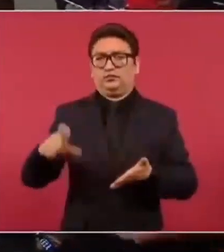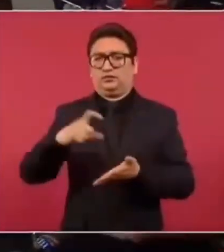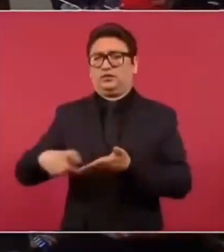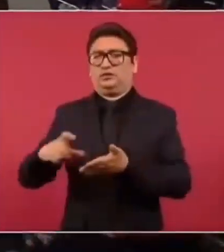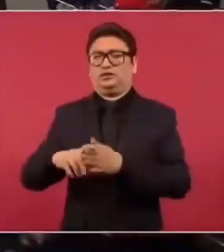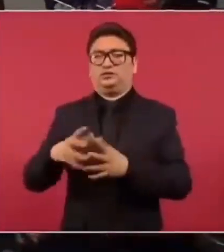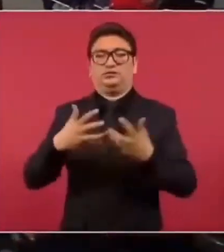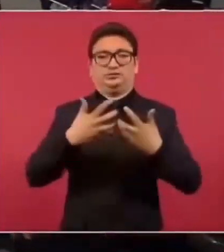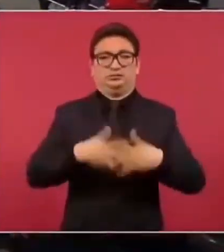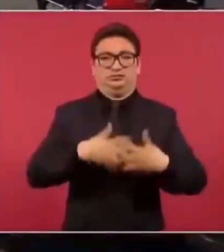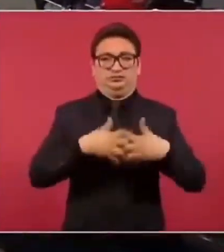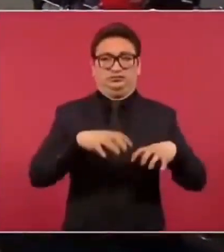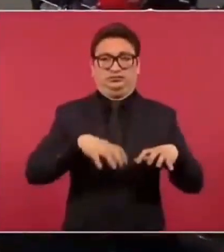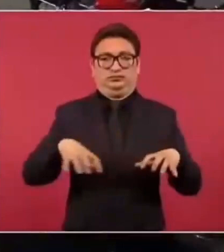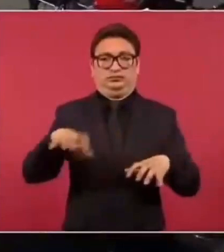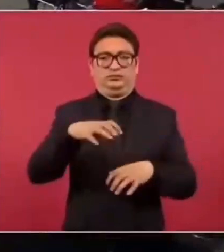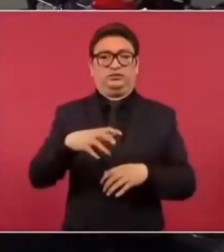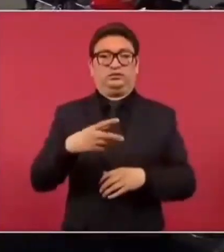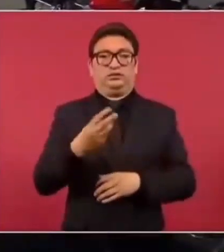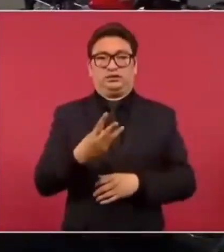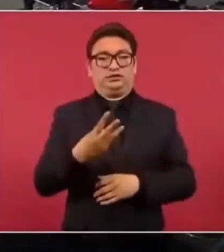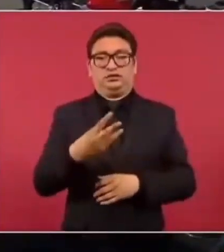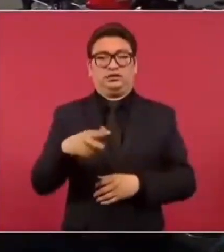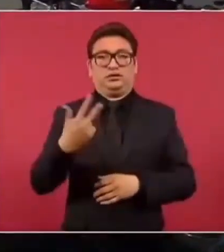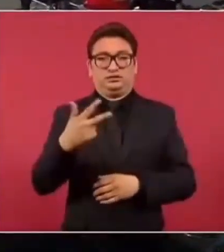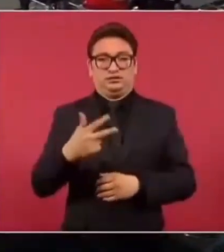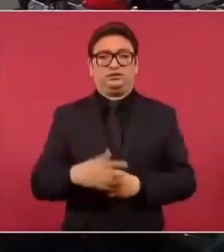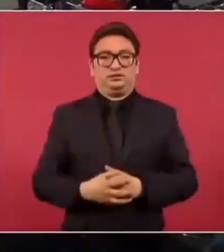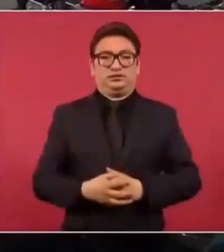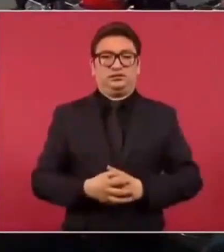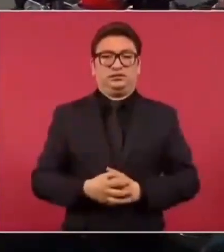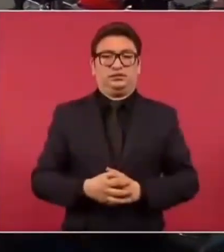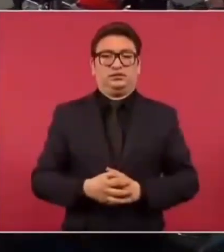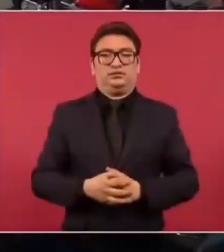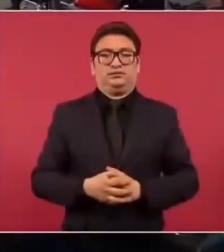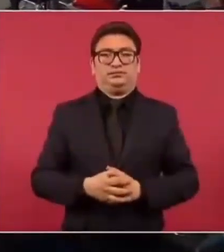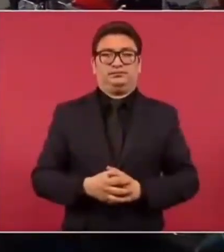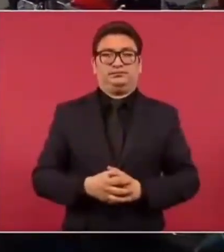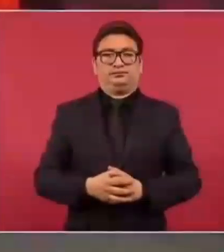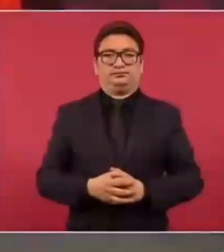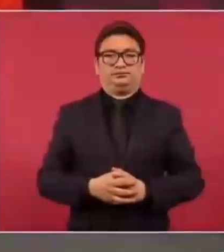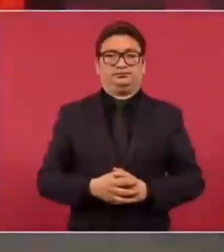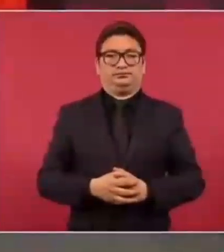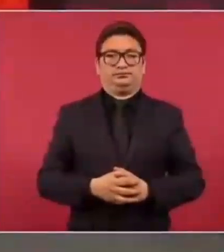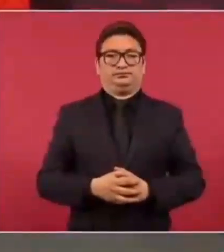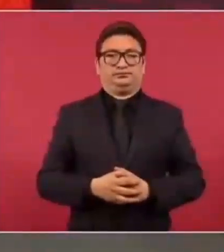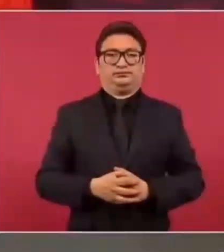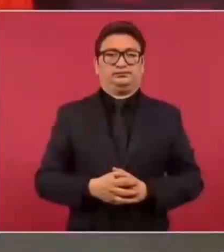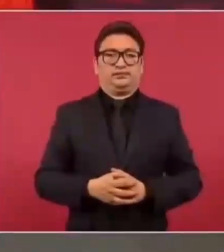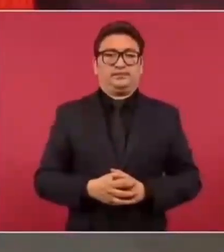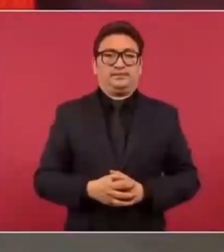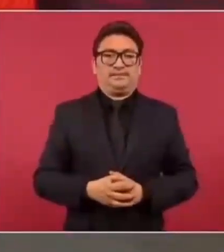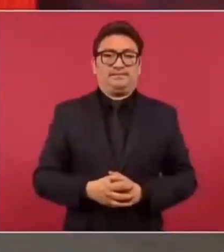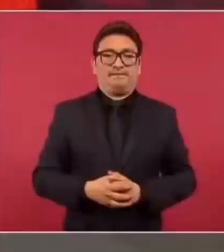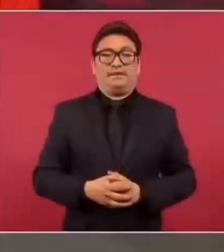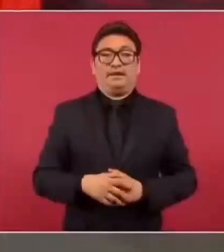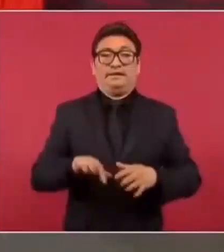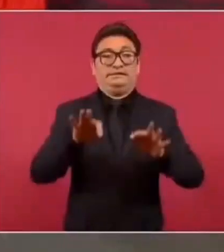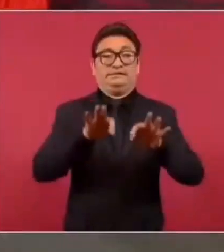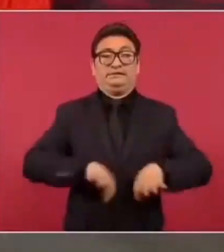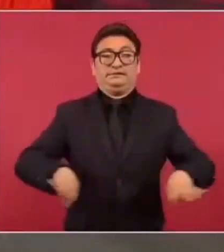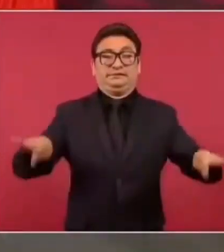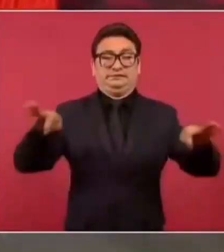plantas. 13. Sí, 13 plantas. Es algo muy